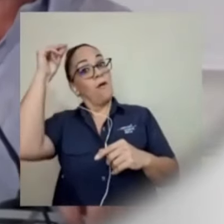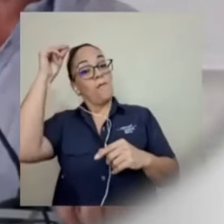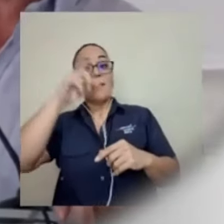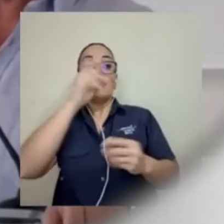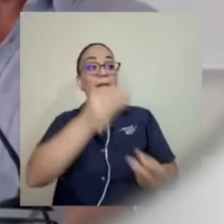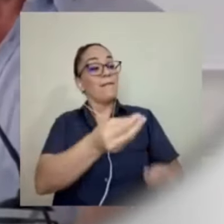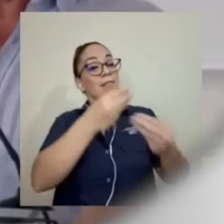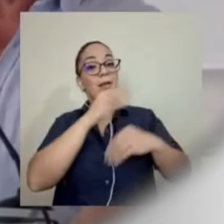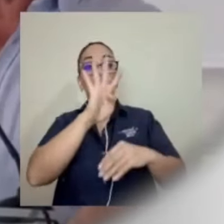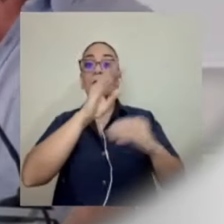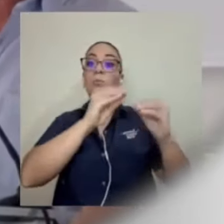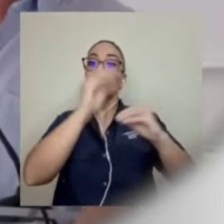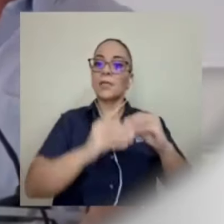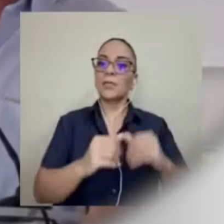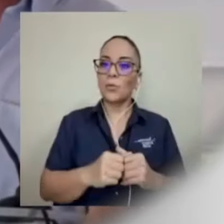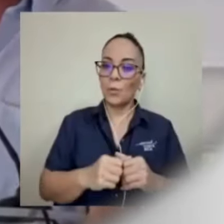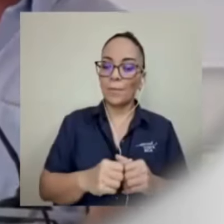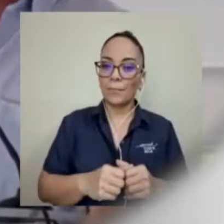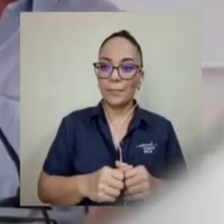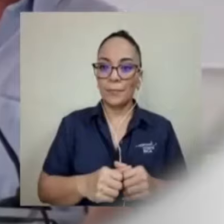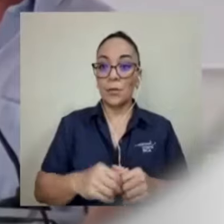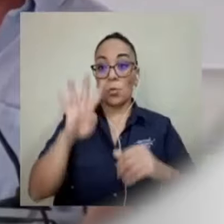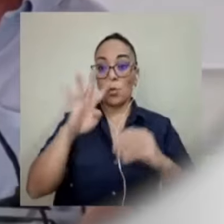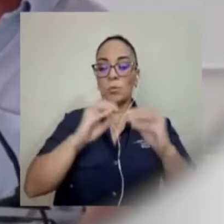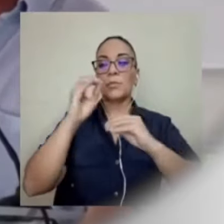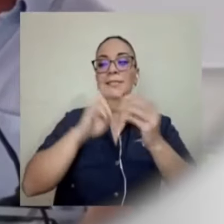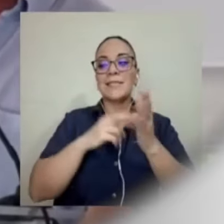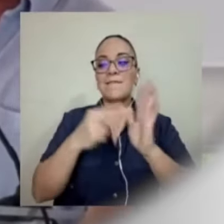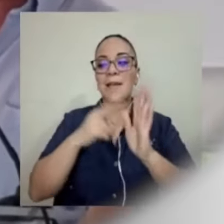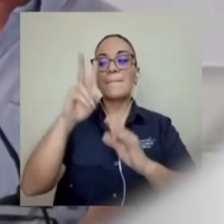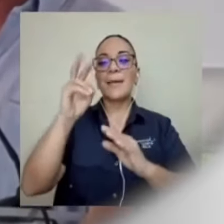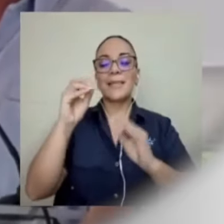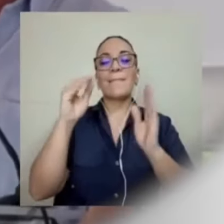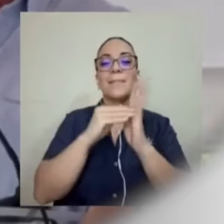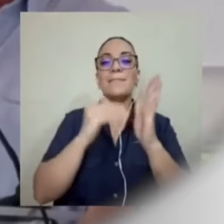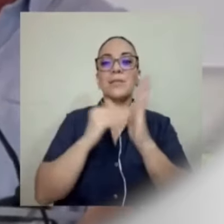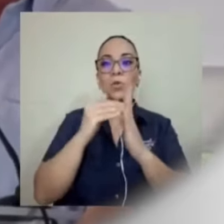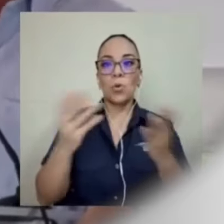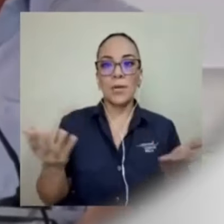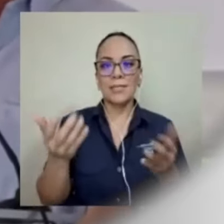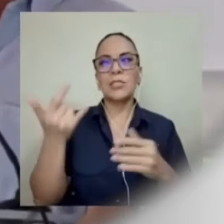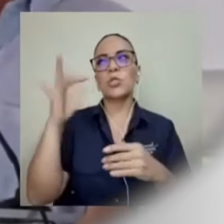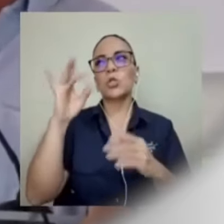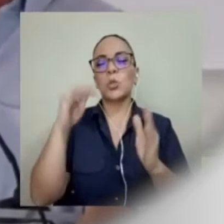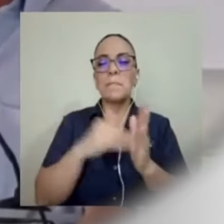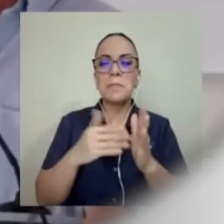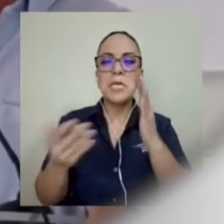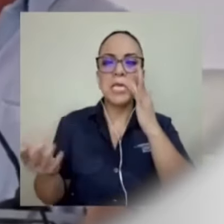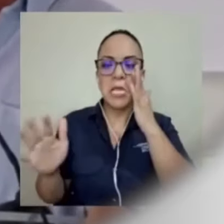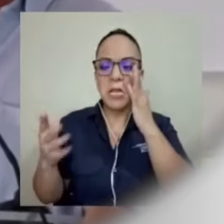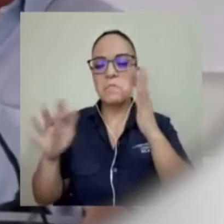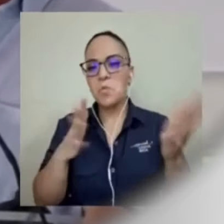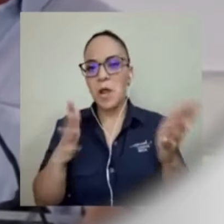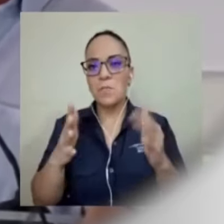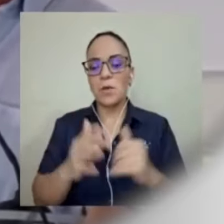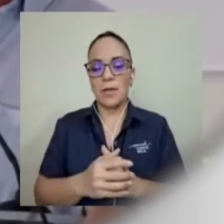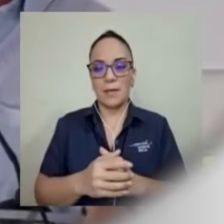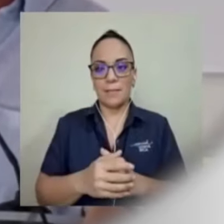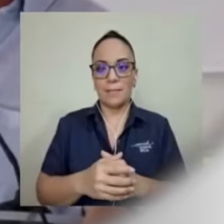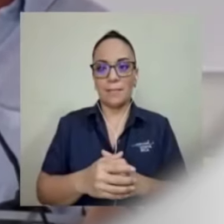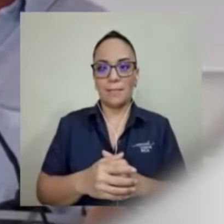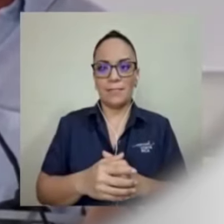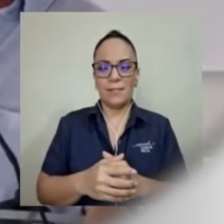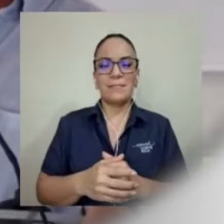dar cuatro Usted sabe que esos 4% son como 20,000 millones 18,000 póngale ahí más o menos